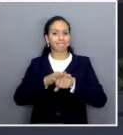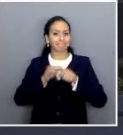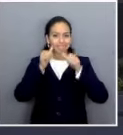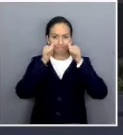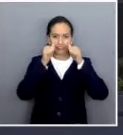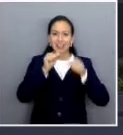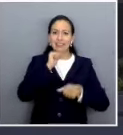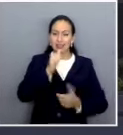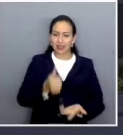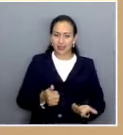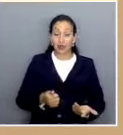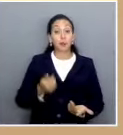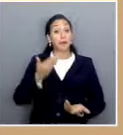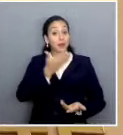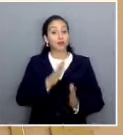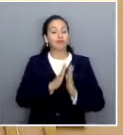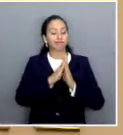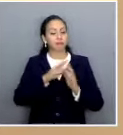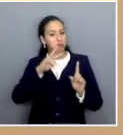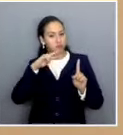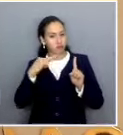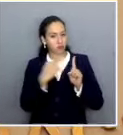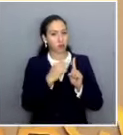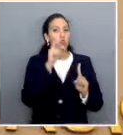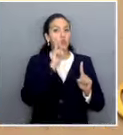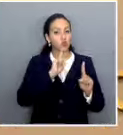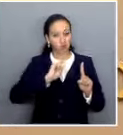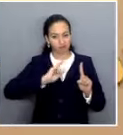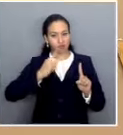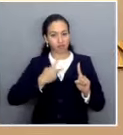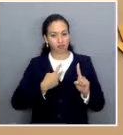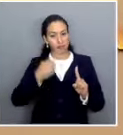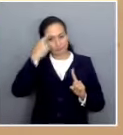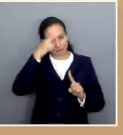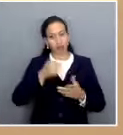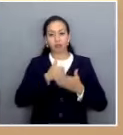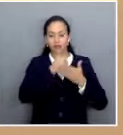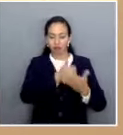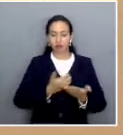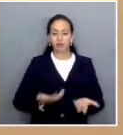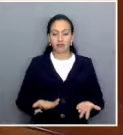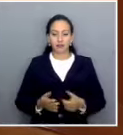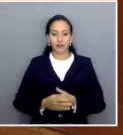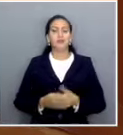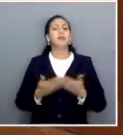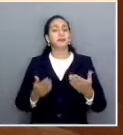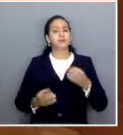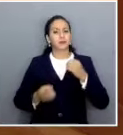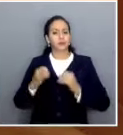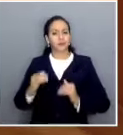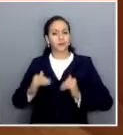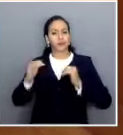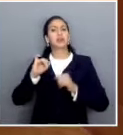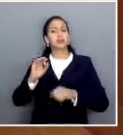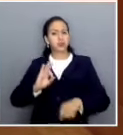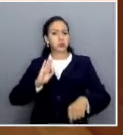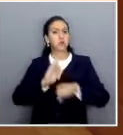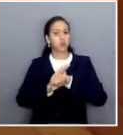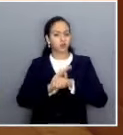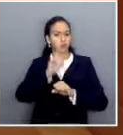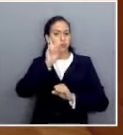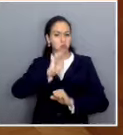atendido con perspectiva de género y que se le repare el daño. En este asunto, la primera sala otorgó la protección de la justicia federal a